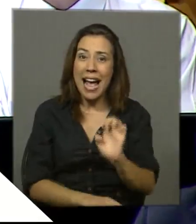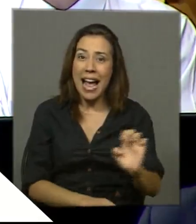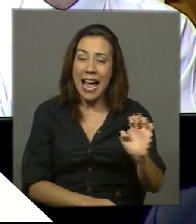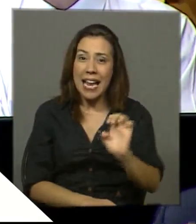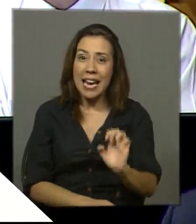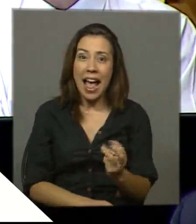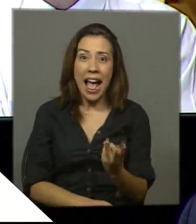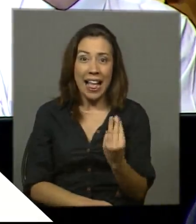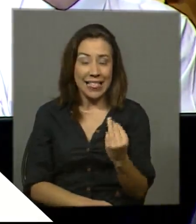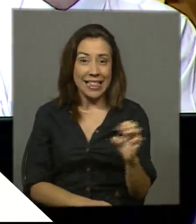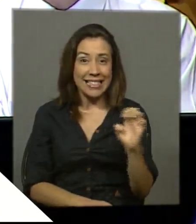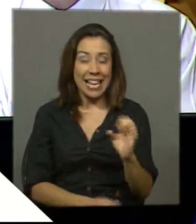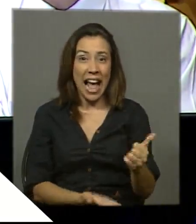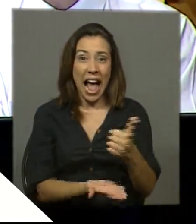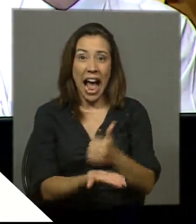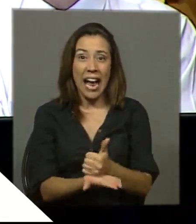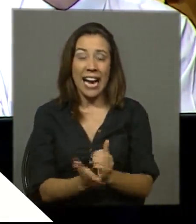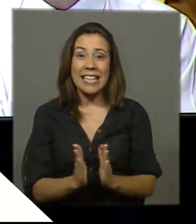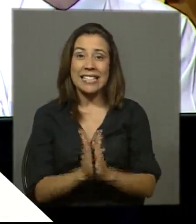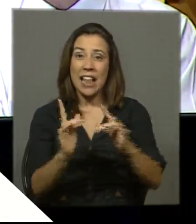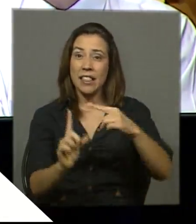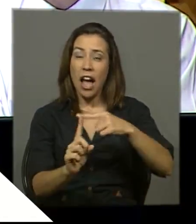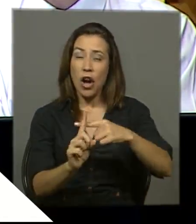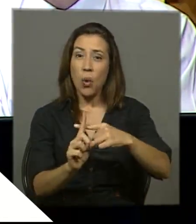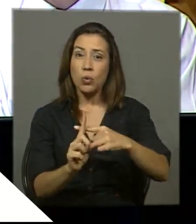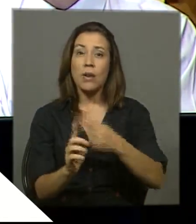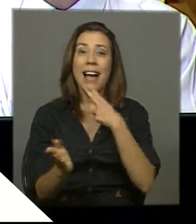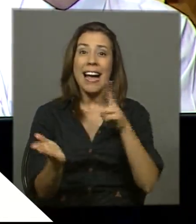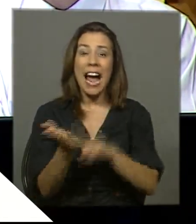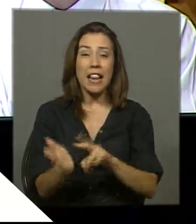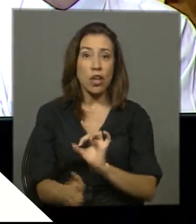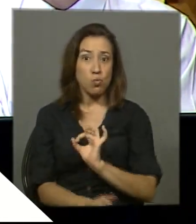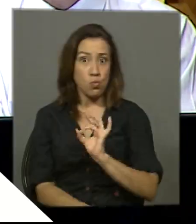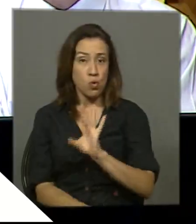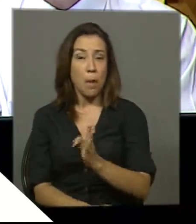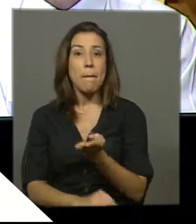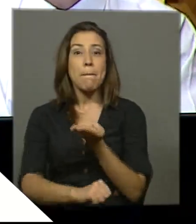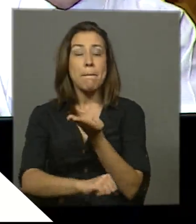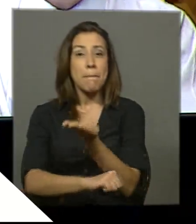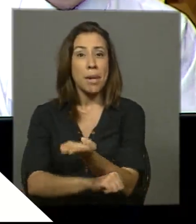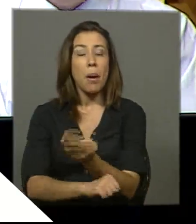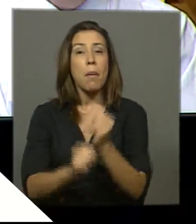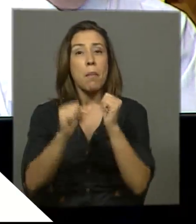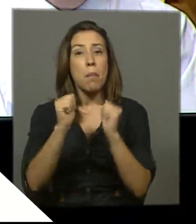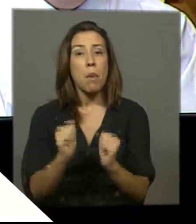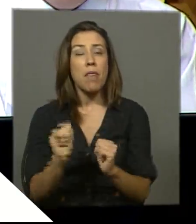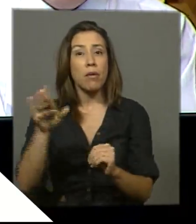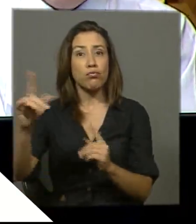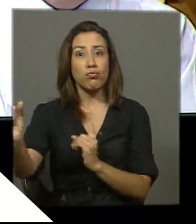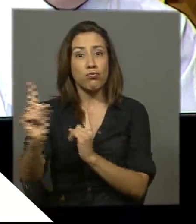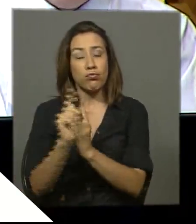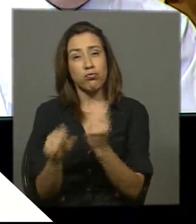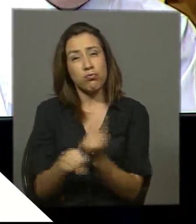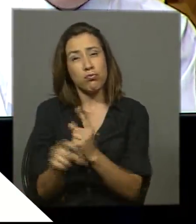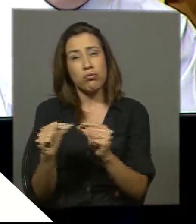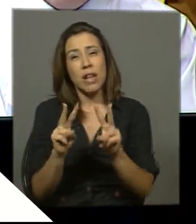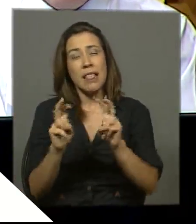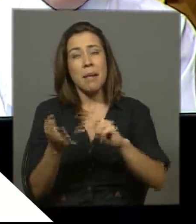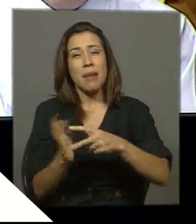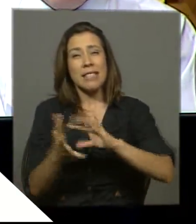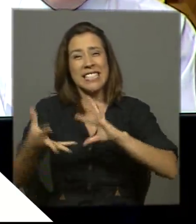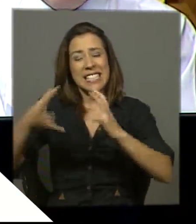el 13 de enero el alcalde de Santa Cruz le envió una carta solicitando poder tener una audiencia para hablar sobre las